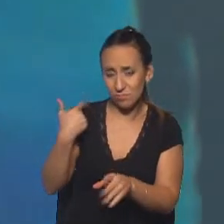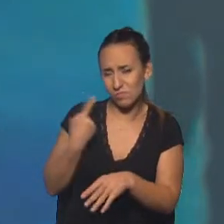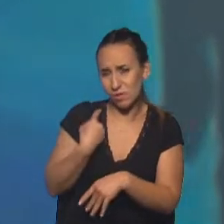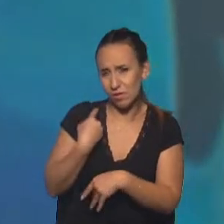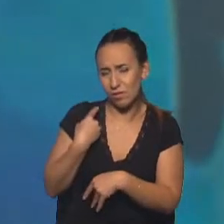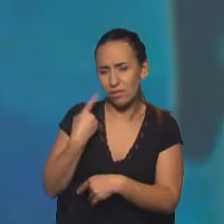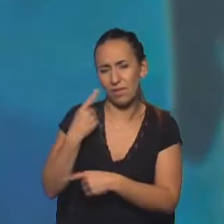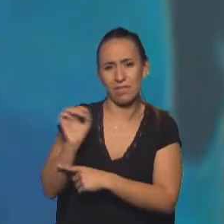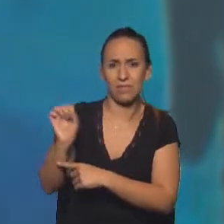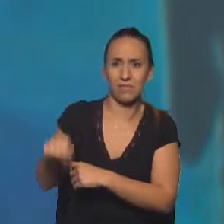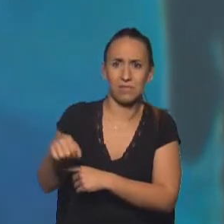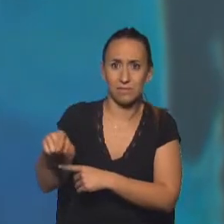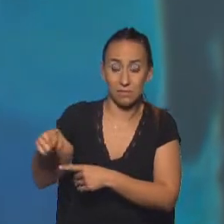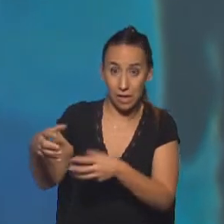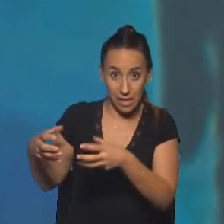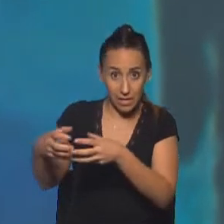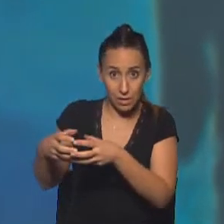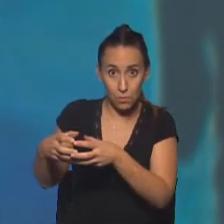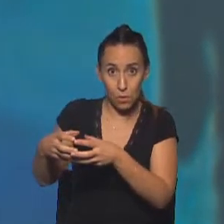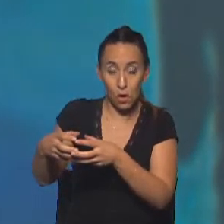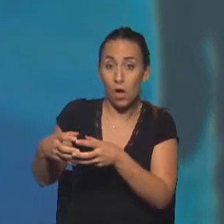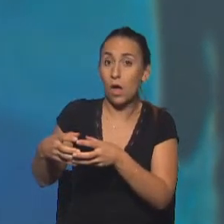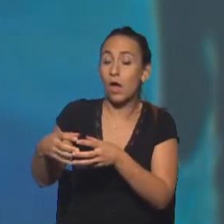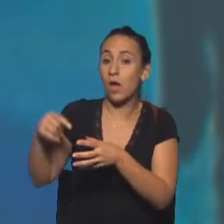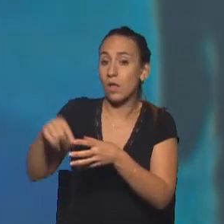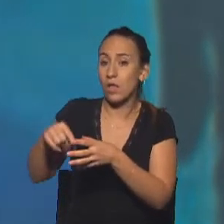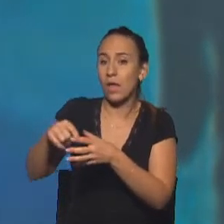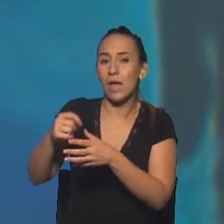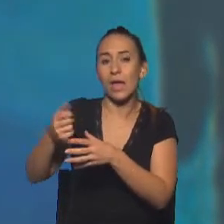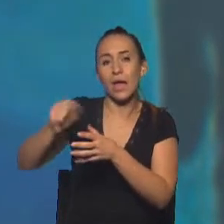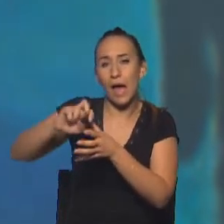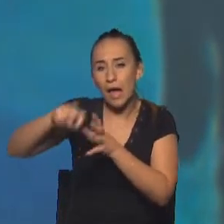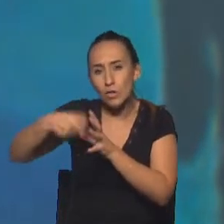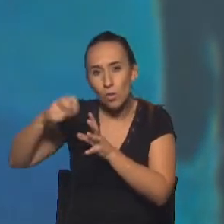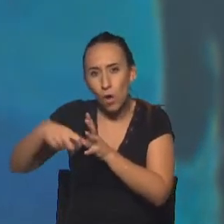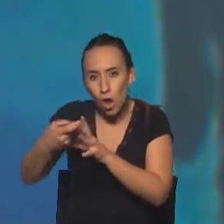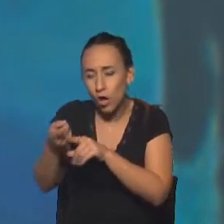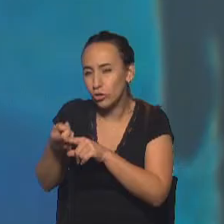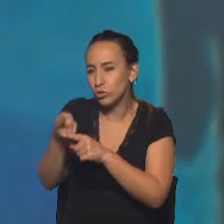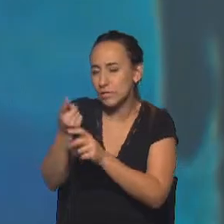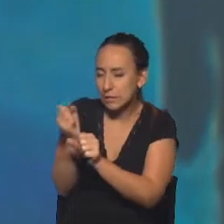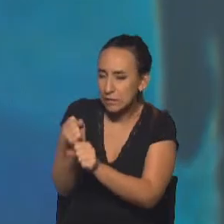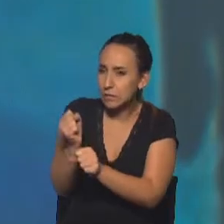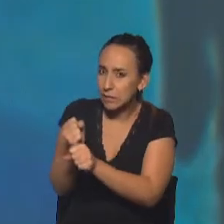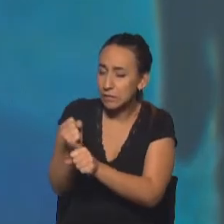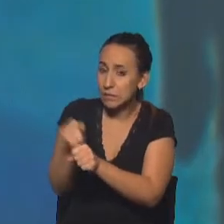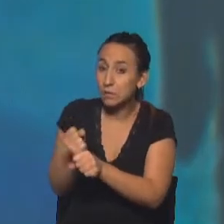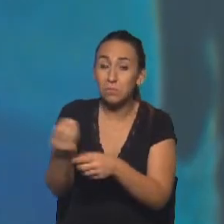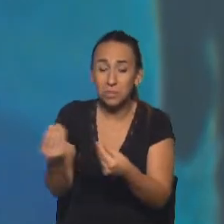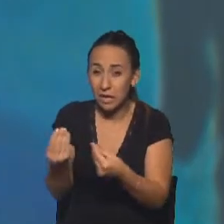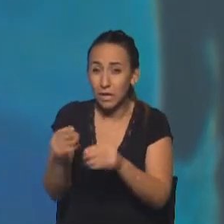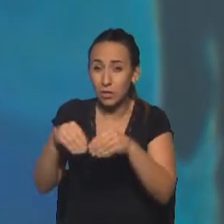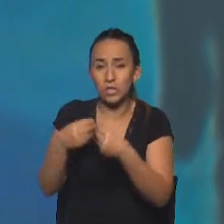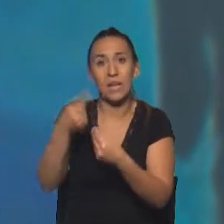llevó adelante el equipo argentino de antropología forense para poder identificar a